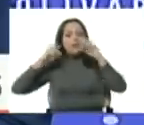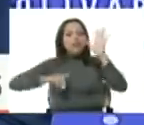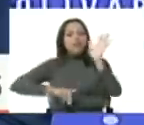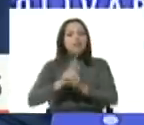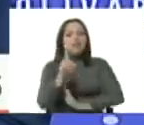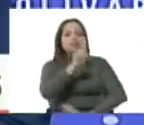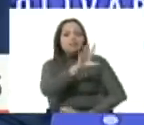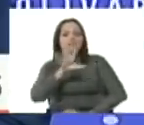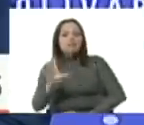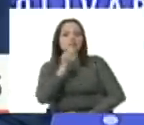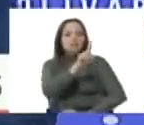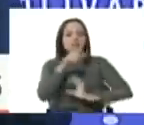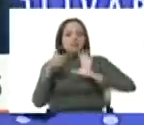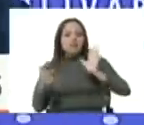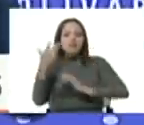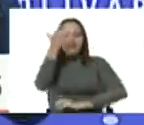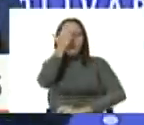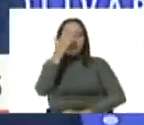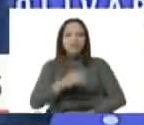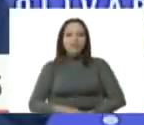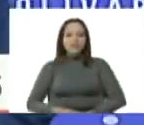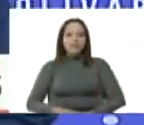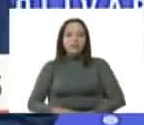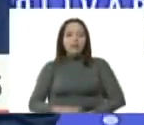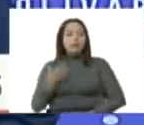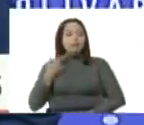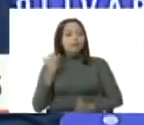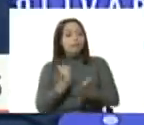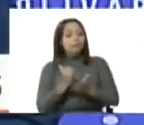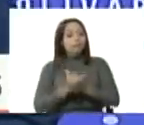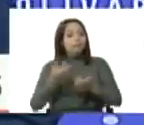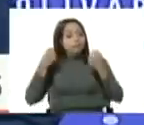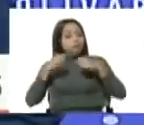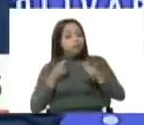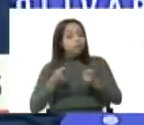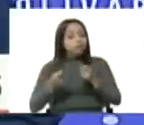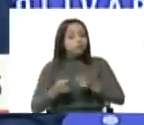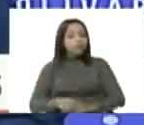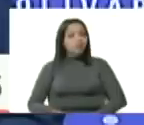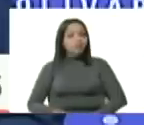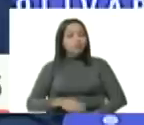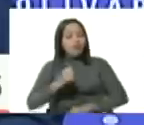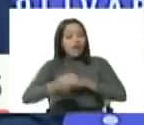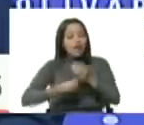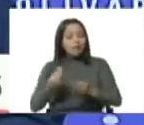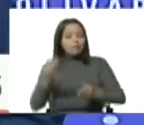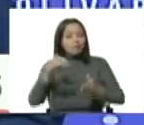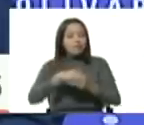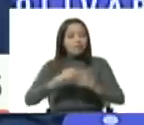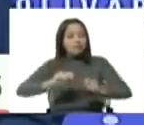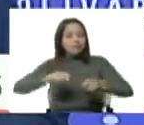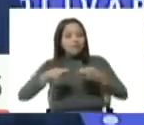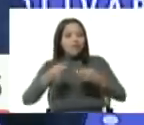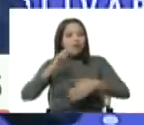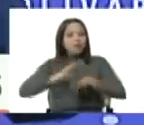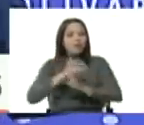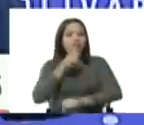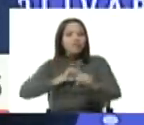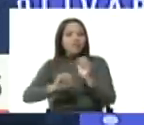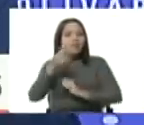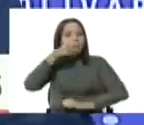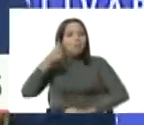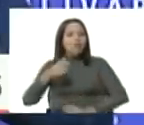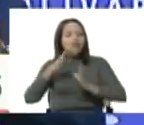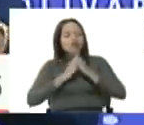el 15 y 16 de febrero, a prepararse, pues, a ponerse las botas, que vamos a defender la patria en todos